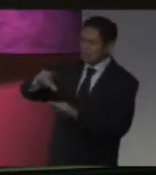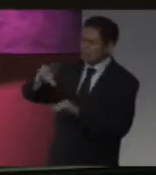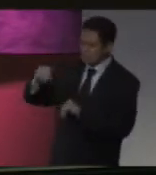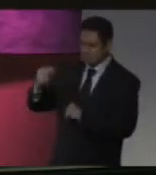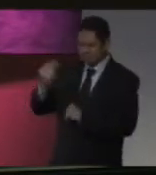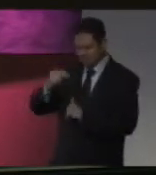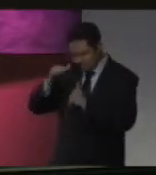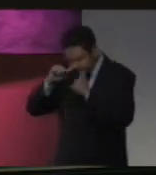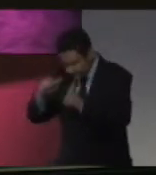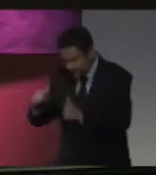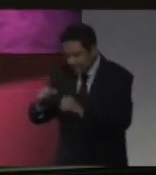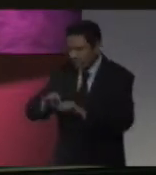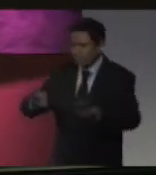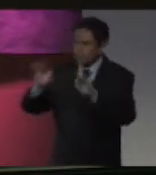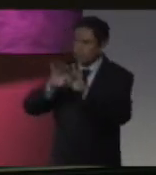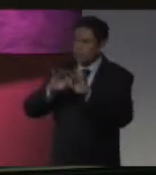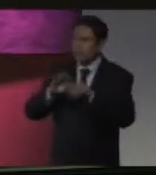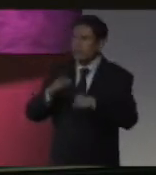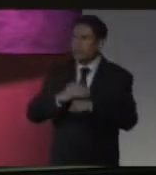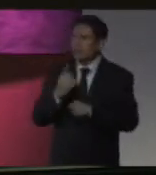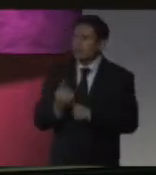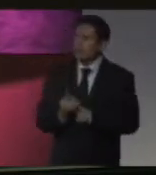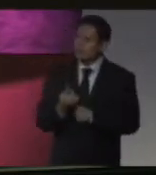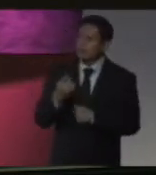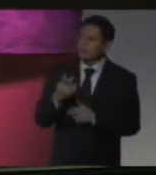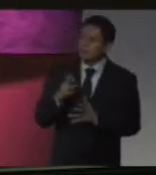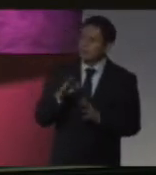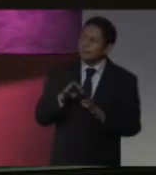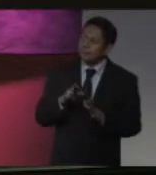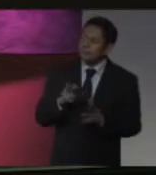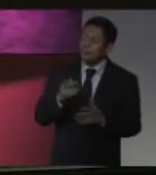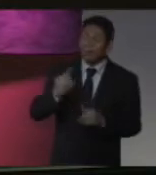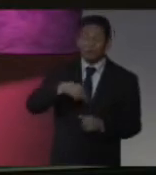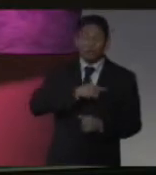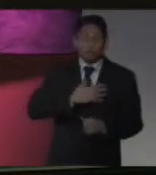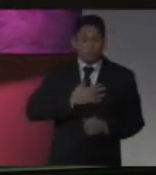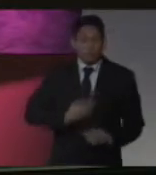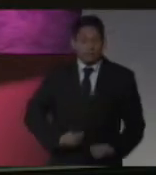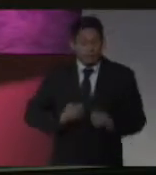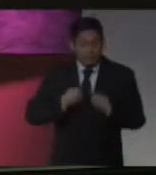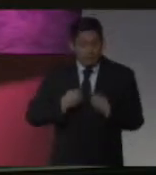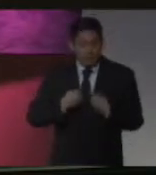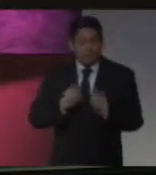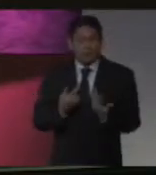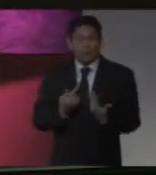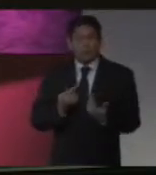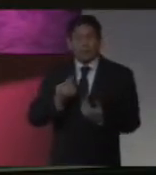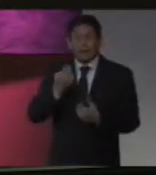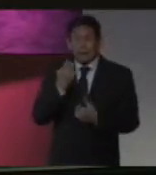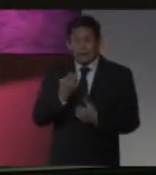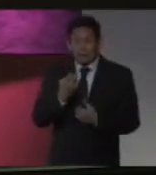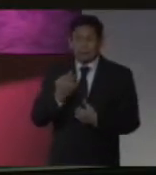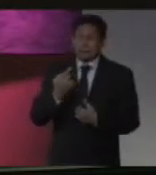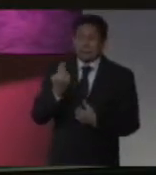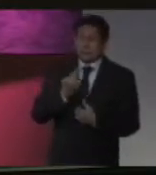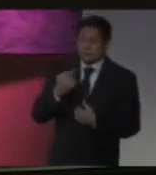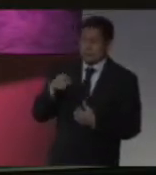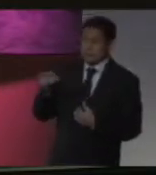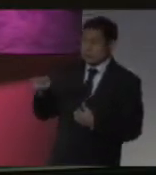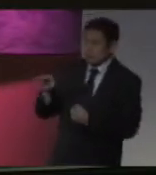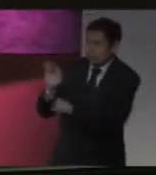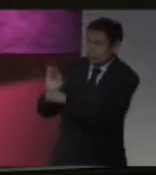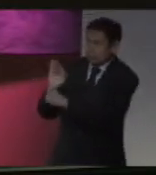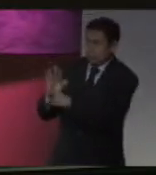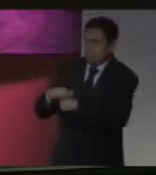Y esto se debe pues, a que los aspectos más relevantes de nuestras vidas están relacionados con la defensa de esos territorios. Digamos,